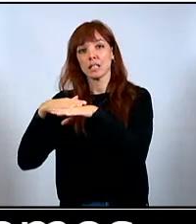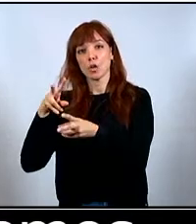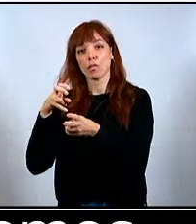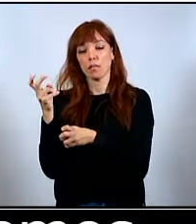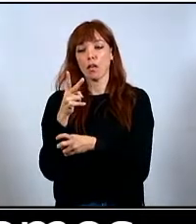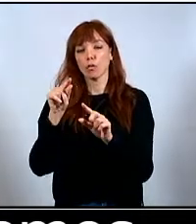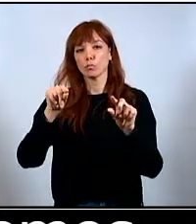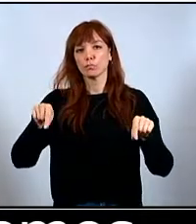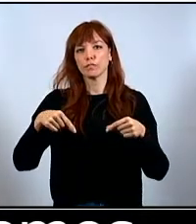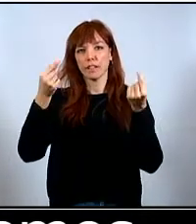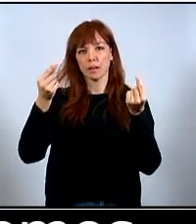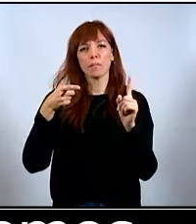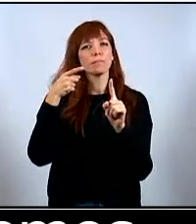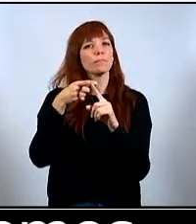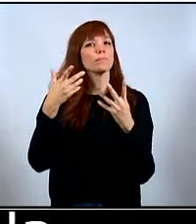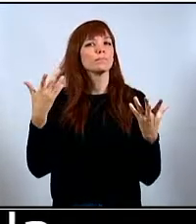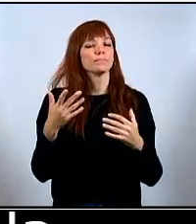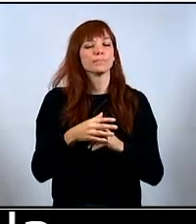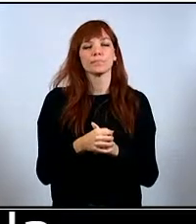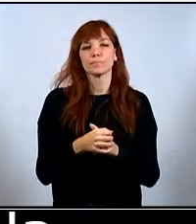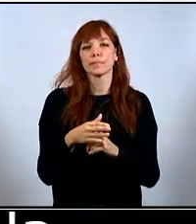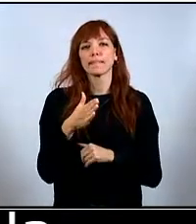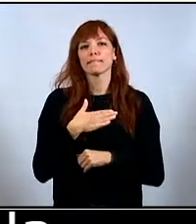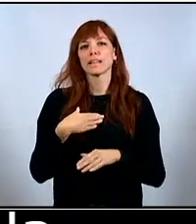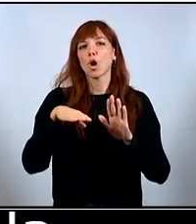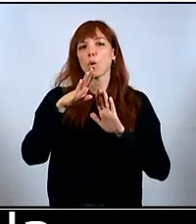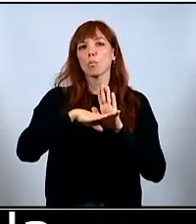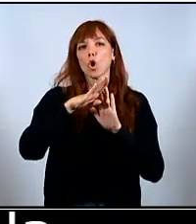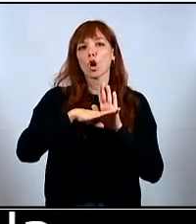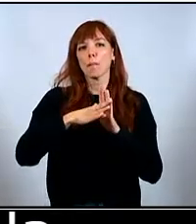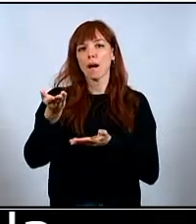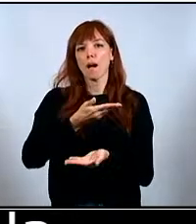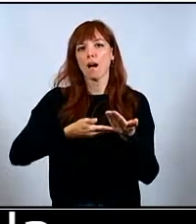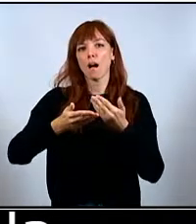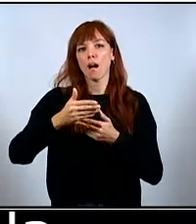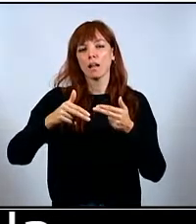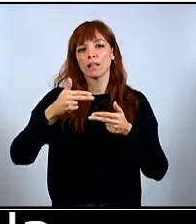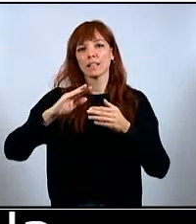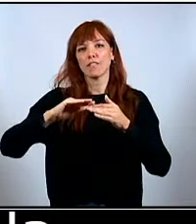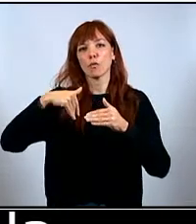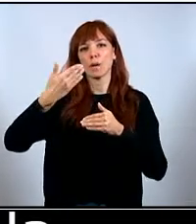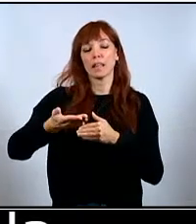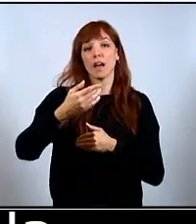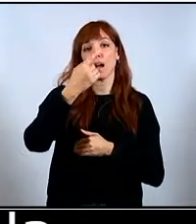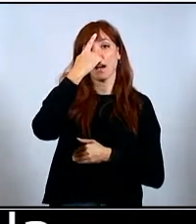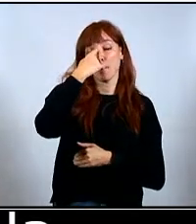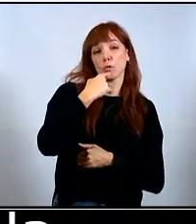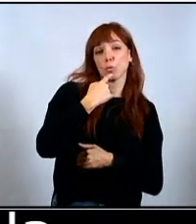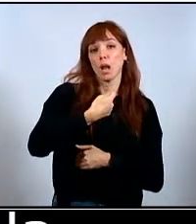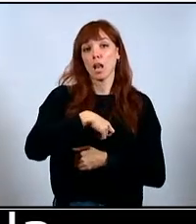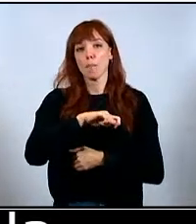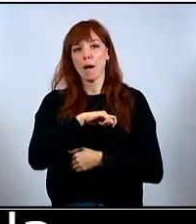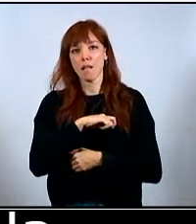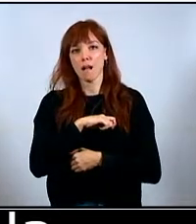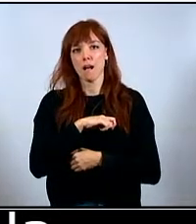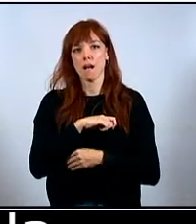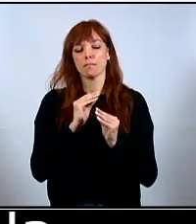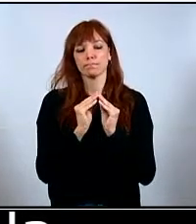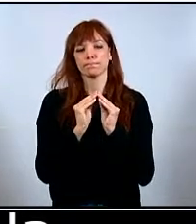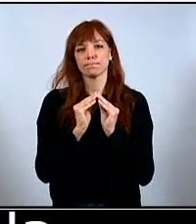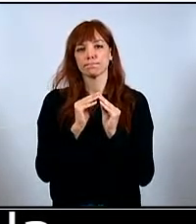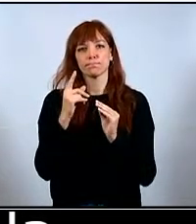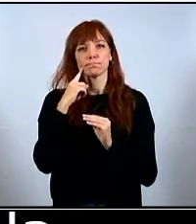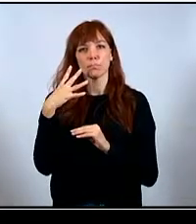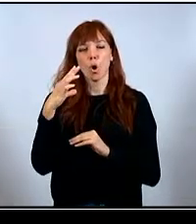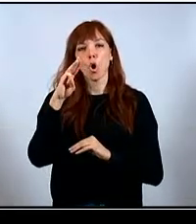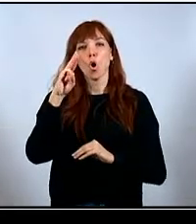la creación de la Secretaría Conjunta del Programa de Cooperación Transfronteriza entre España y Portugal, Interreg, el que conocemos como